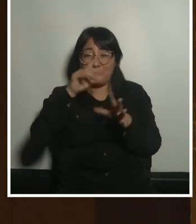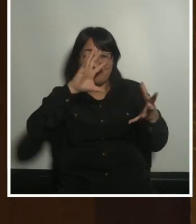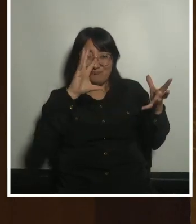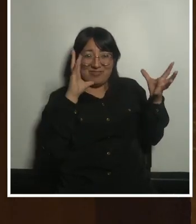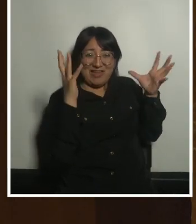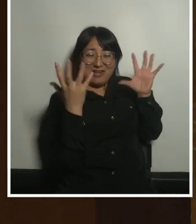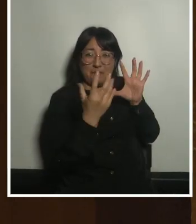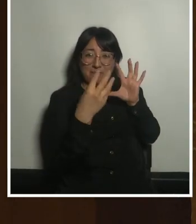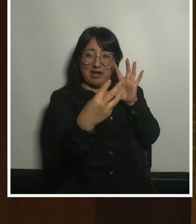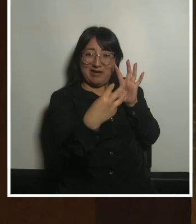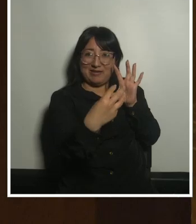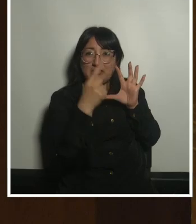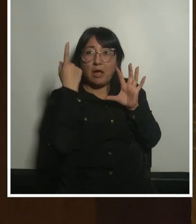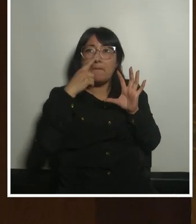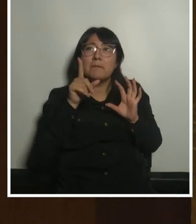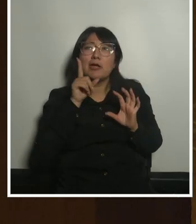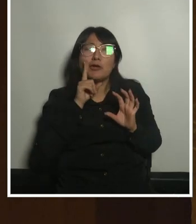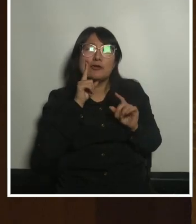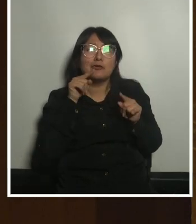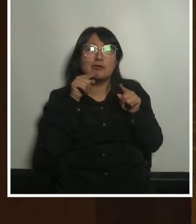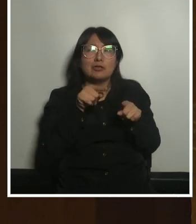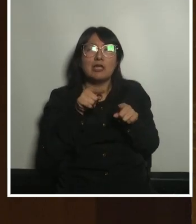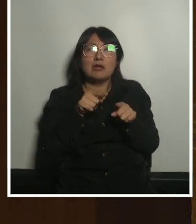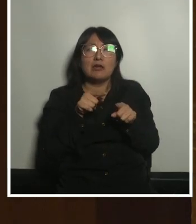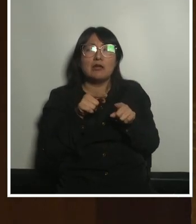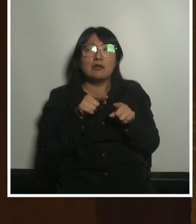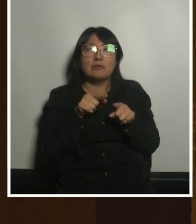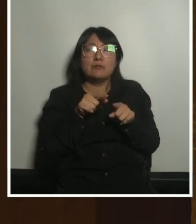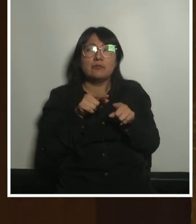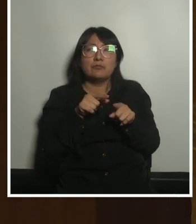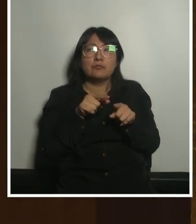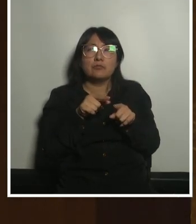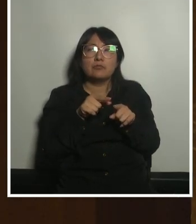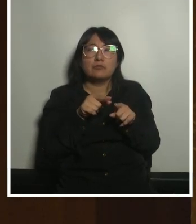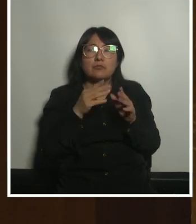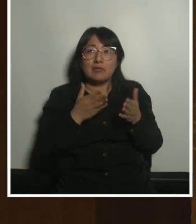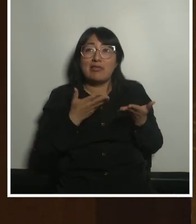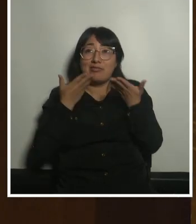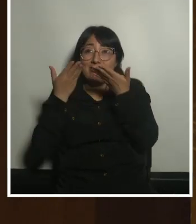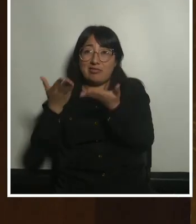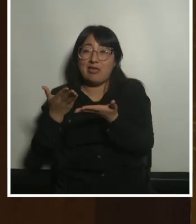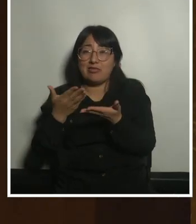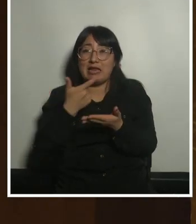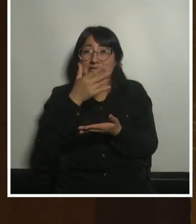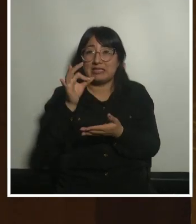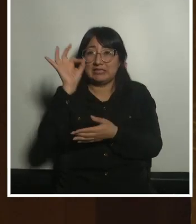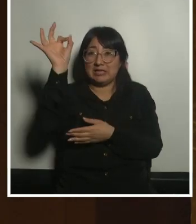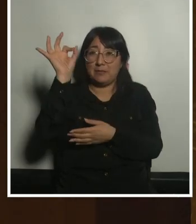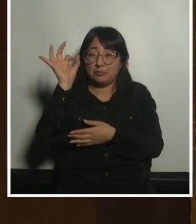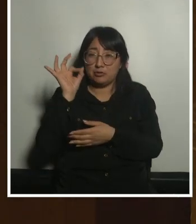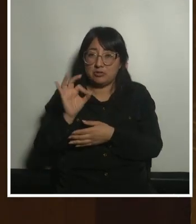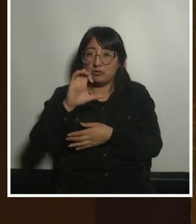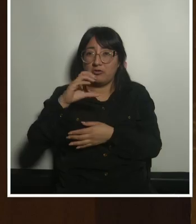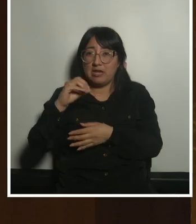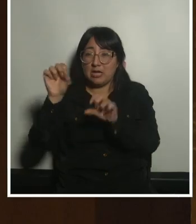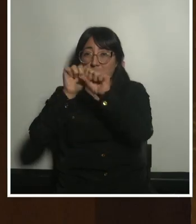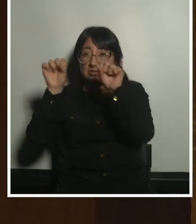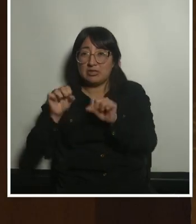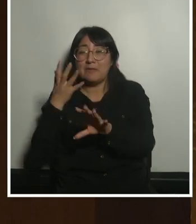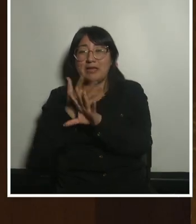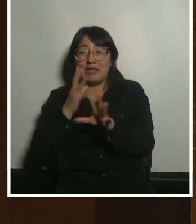pero tiene la posibilidad de suministrar cerca del 70% de los servicios ecosistémicos que tiene el